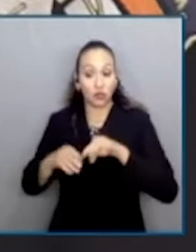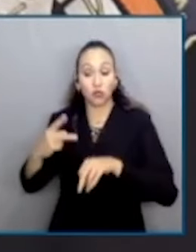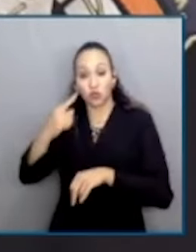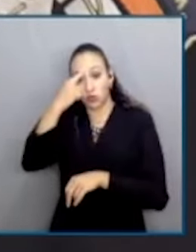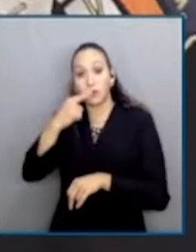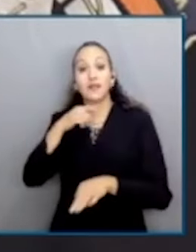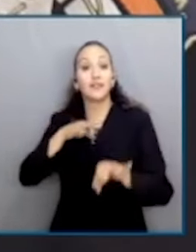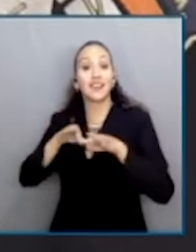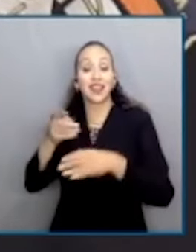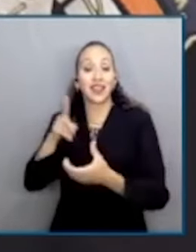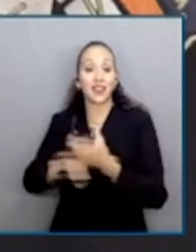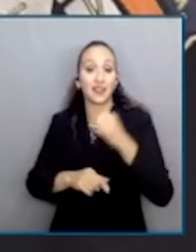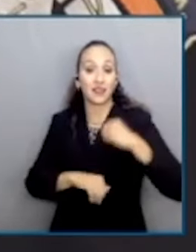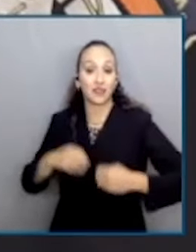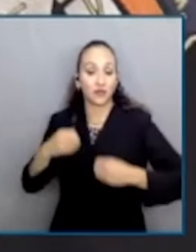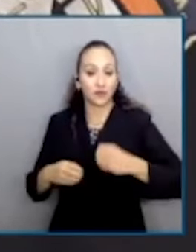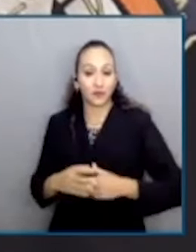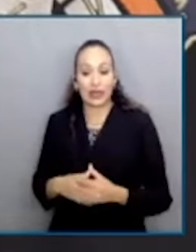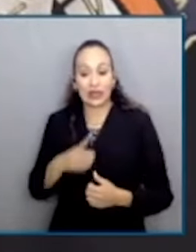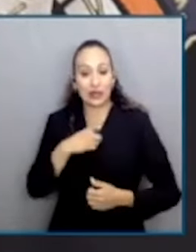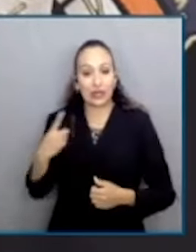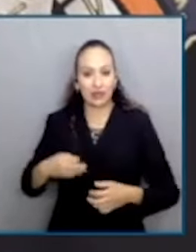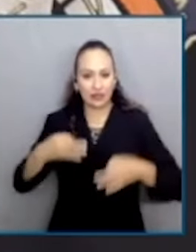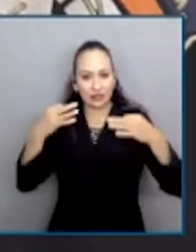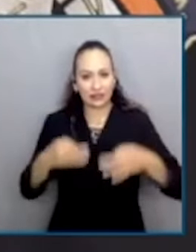en la Judicatura Federal. Para el canal del Poder Judicial de la Federación, Juan Carlos González.